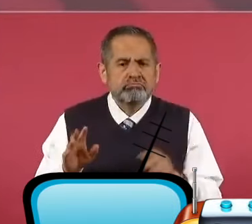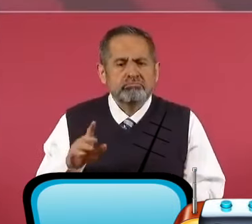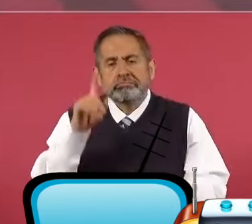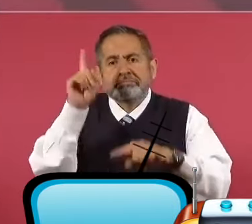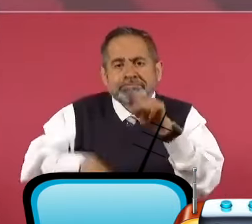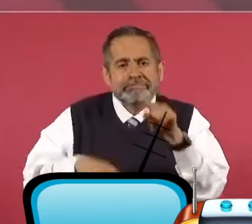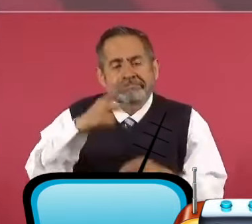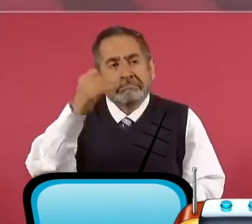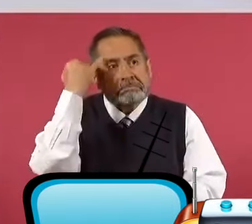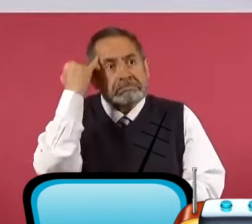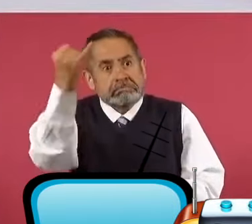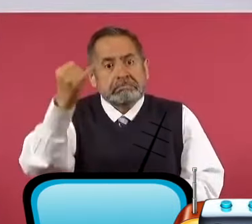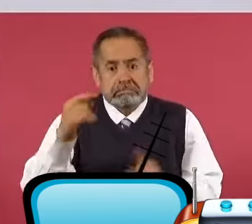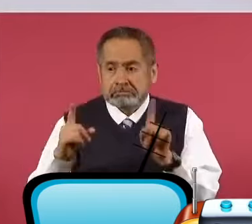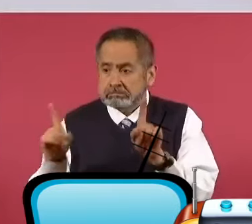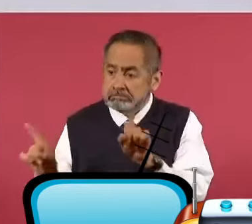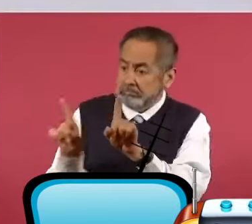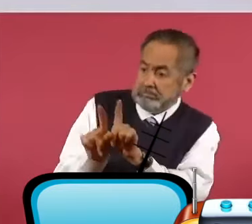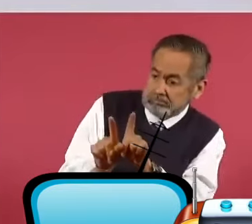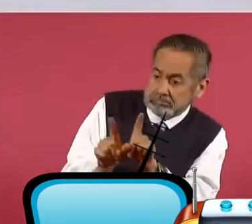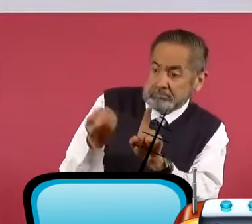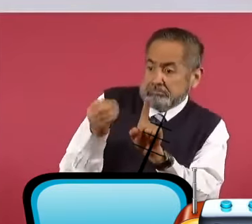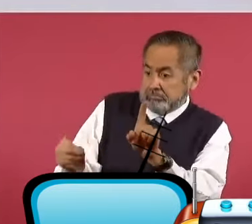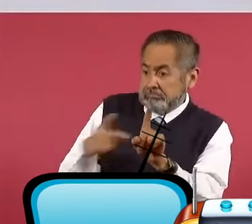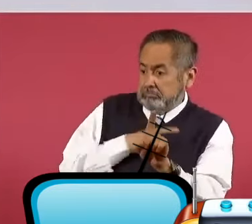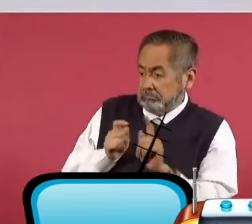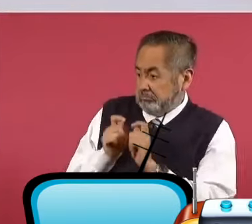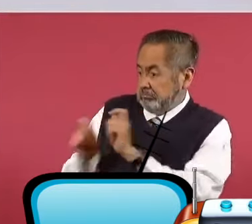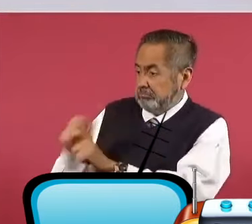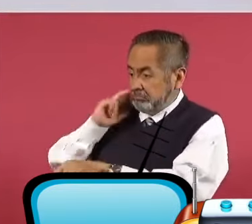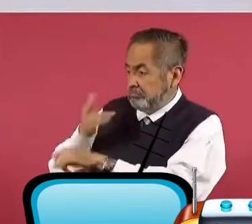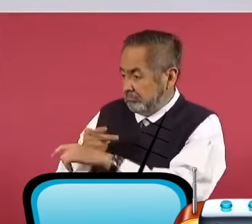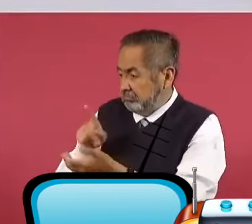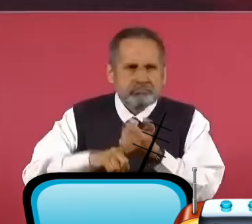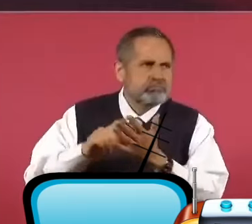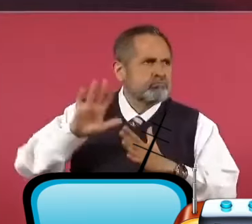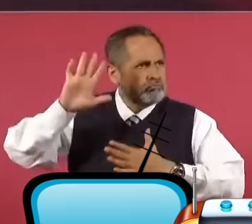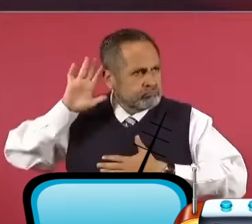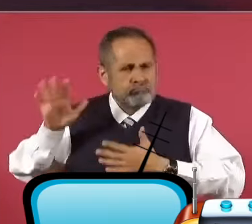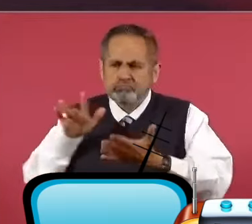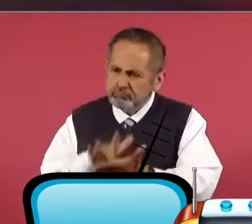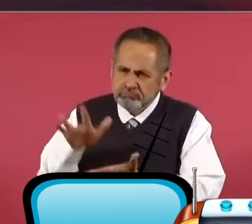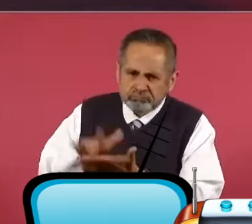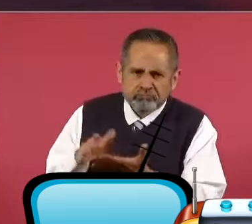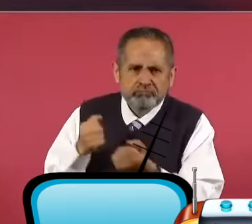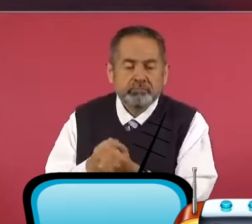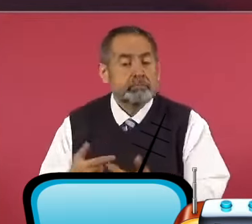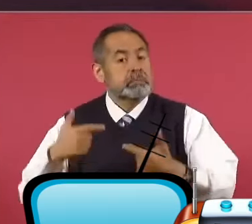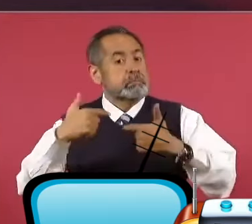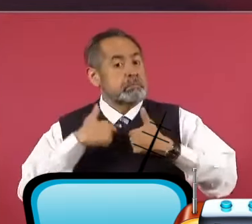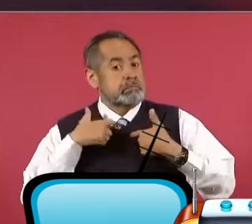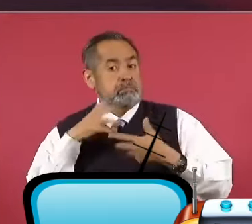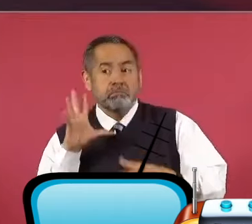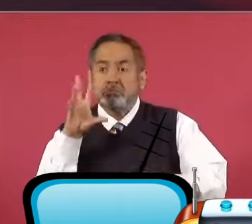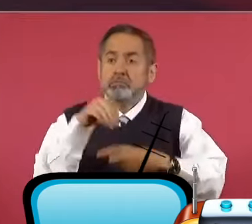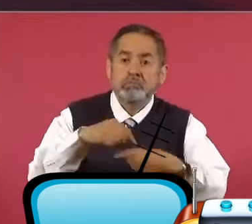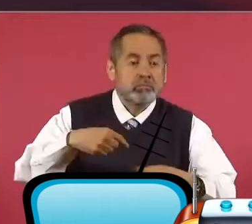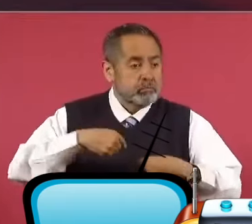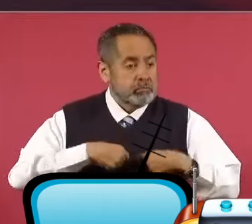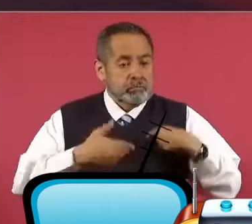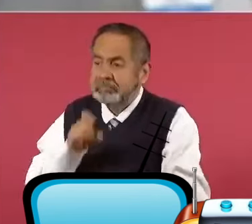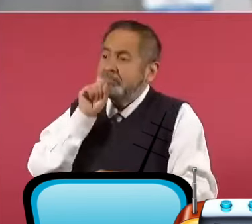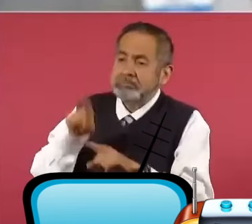¡Cuánta demagogia! ¡Cuánto populismo! Pero hay 36 millones de mexicanos